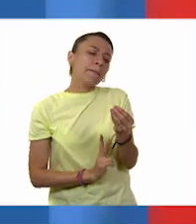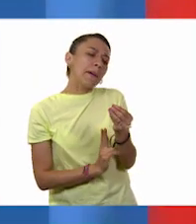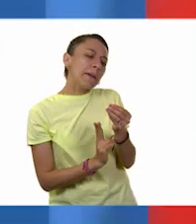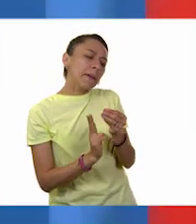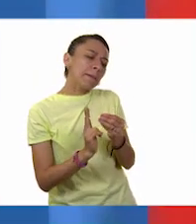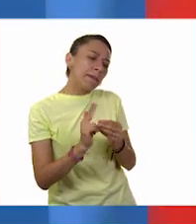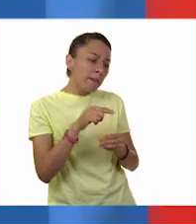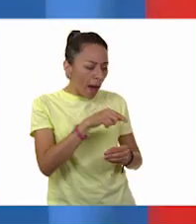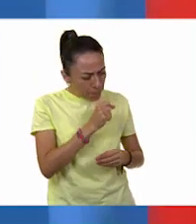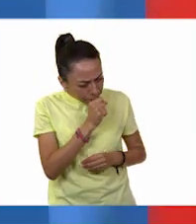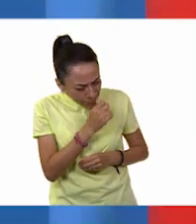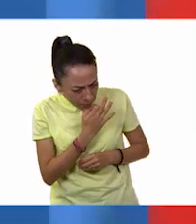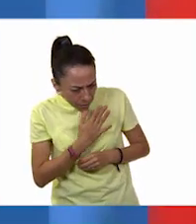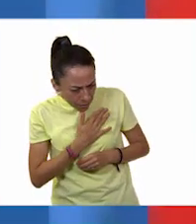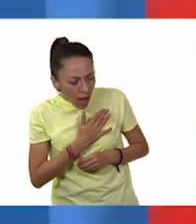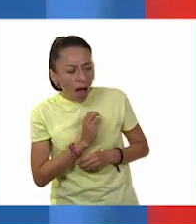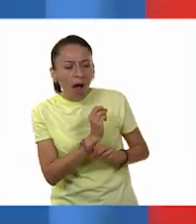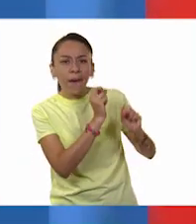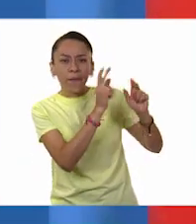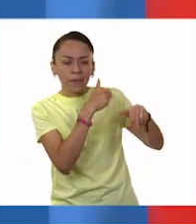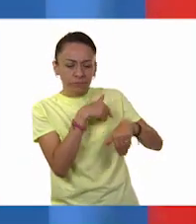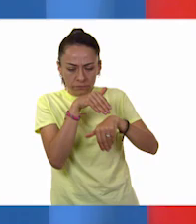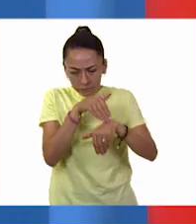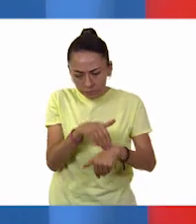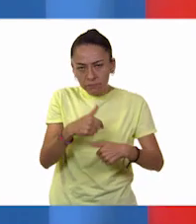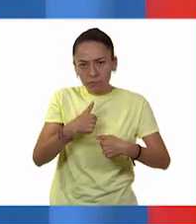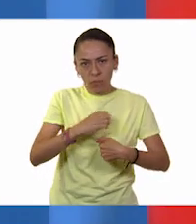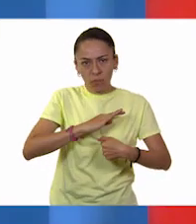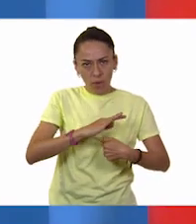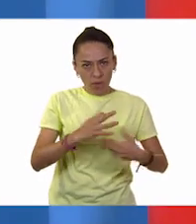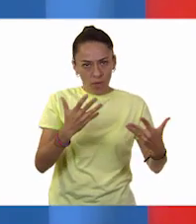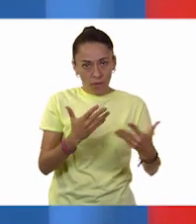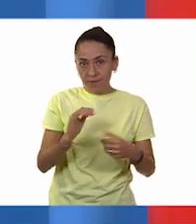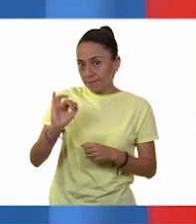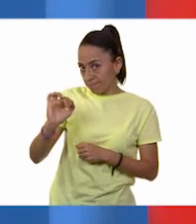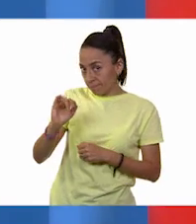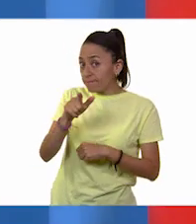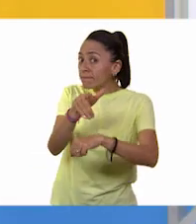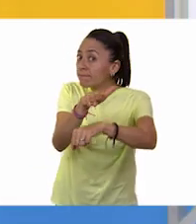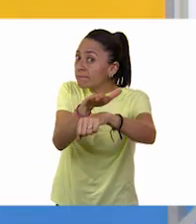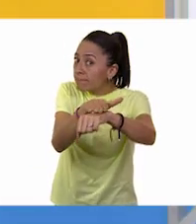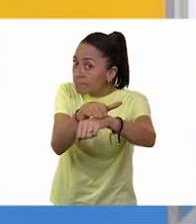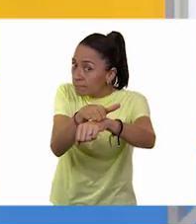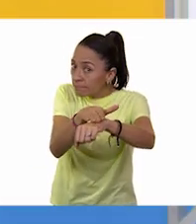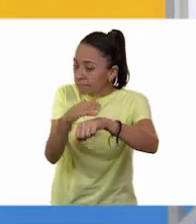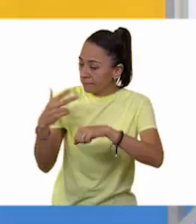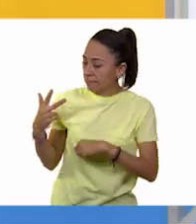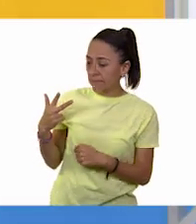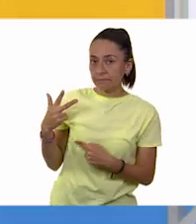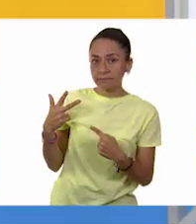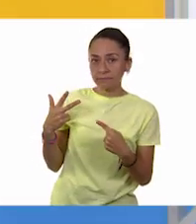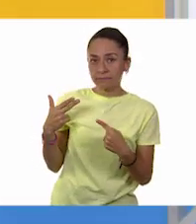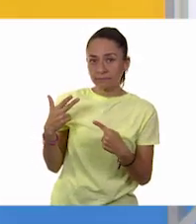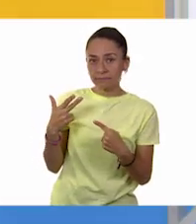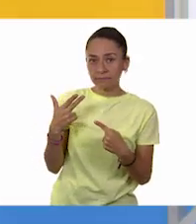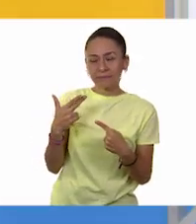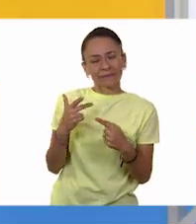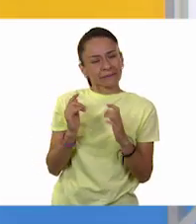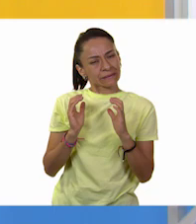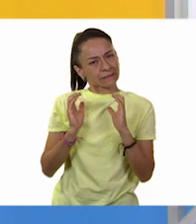las indicaciones. Sí. Y recuerden ser muy cuidadosos con sus tijeras.